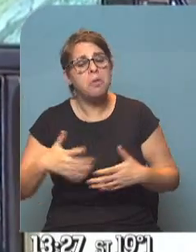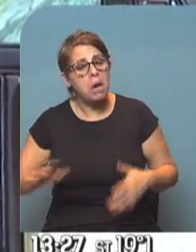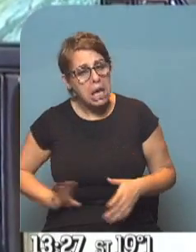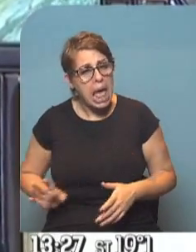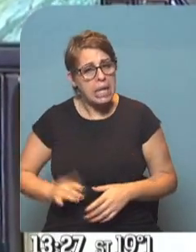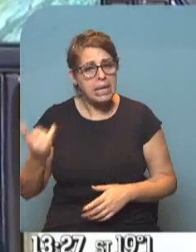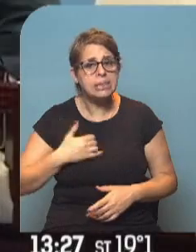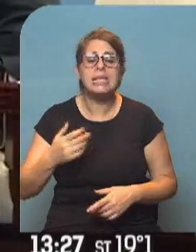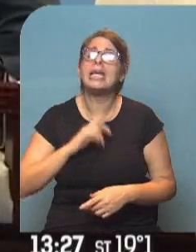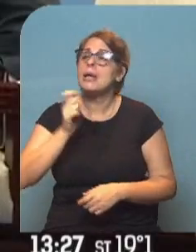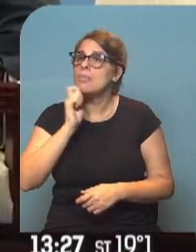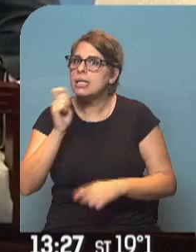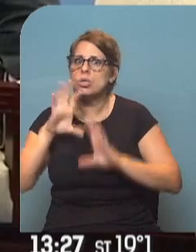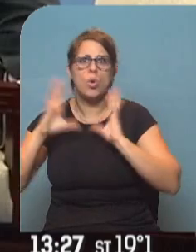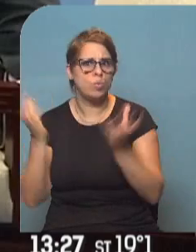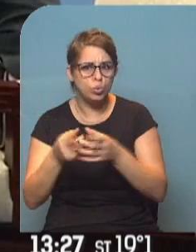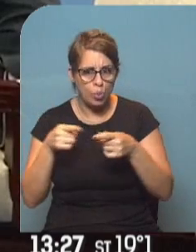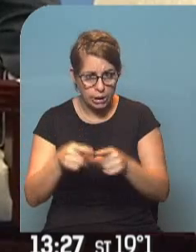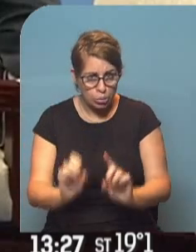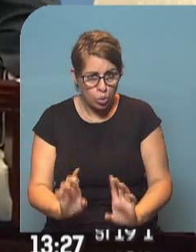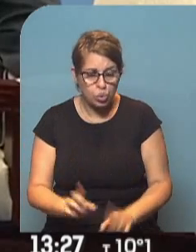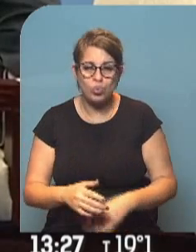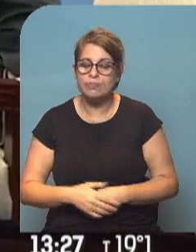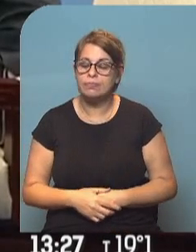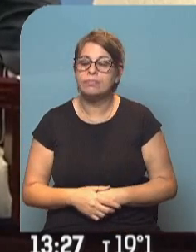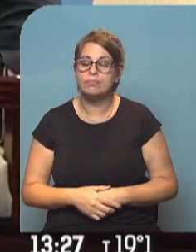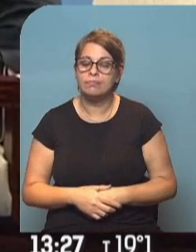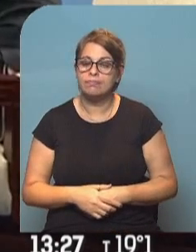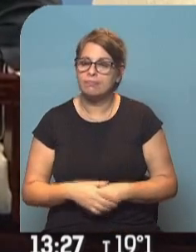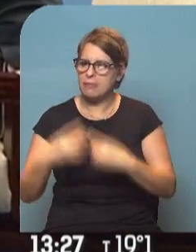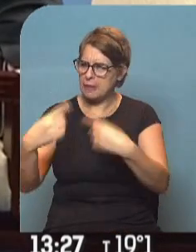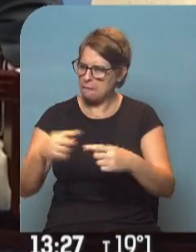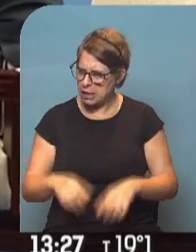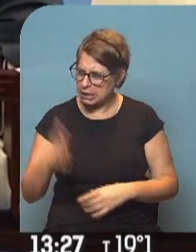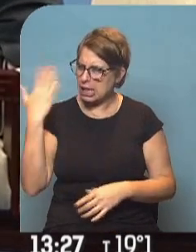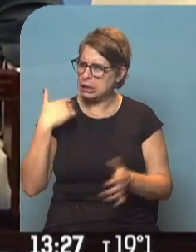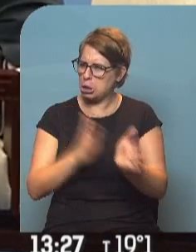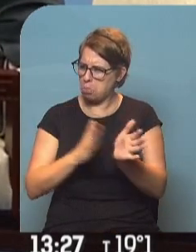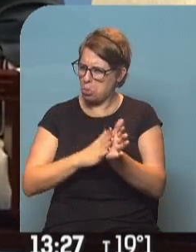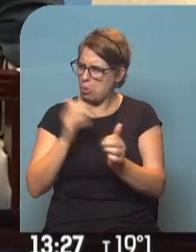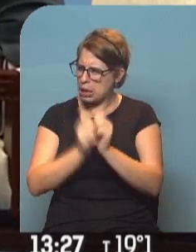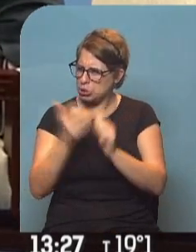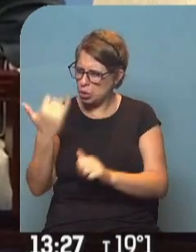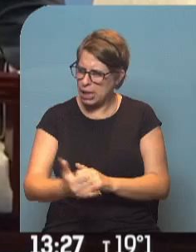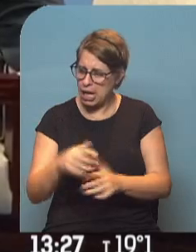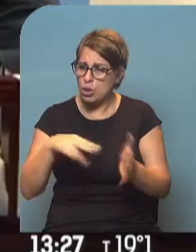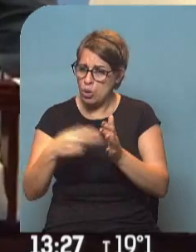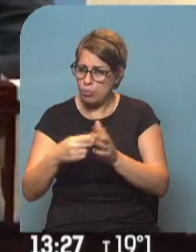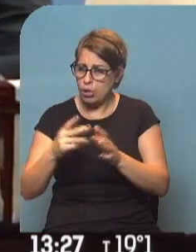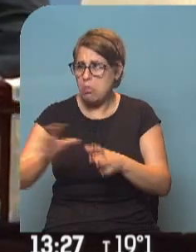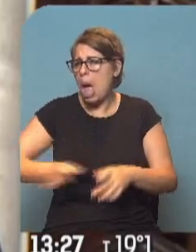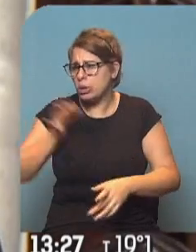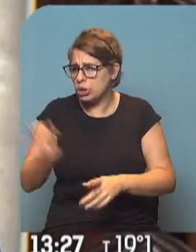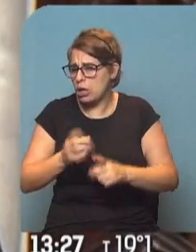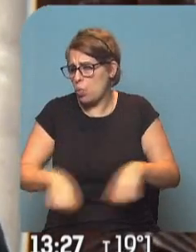de la prensa internacional con ese objetivo no se corresponde con los antecedentes históricos de esta crisis de larga